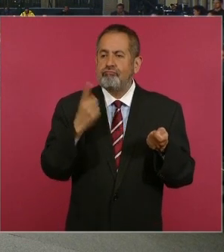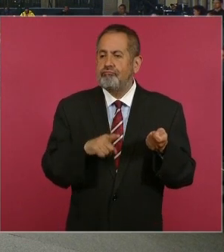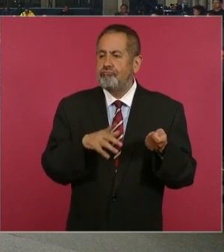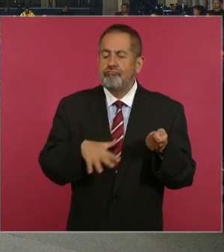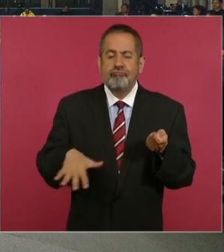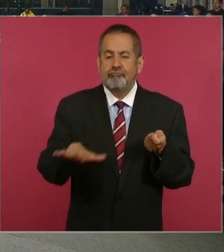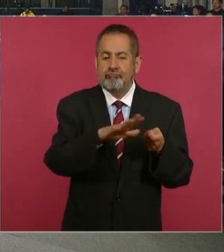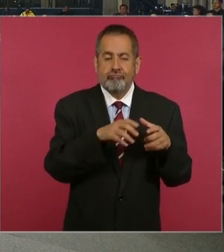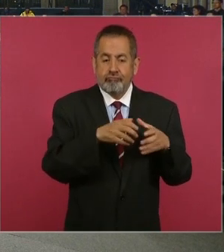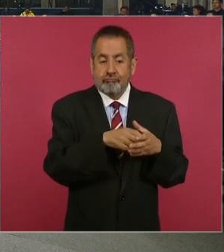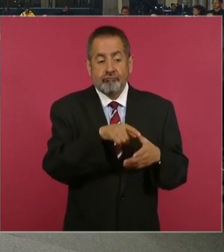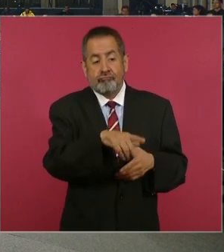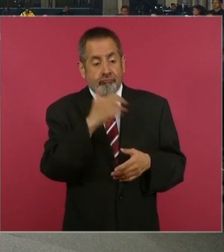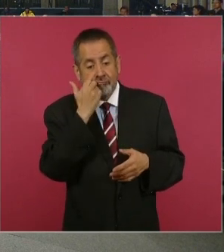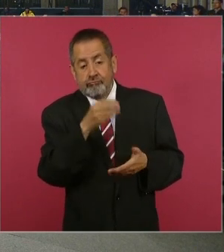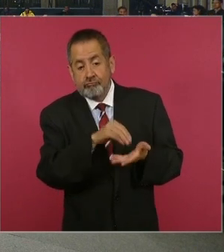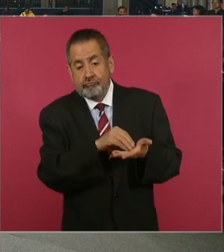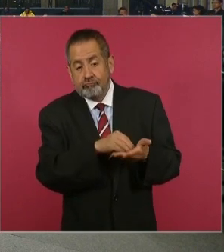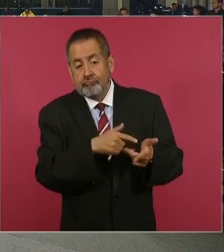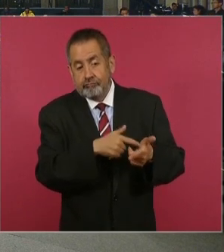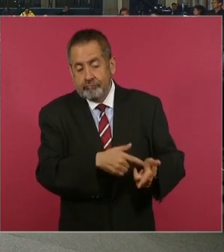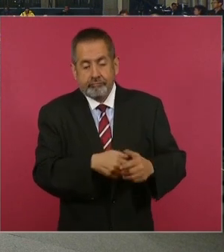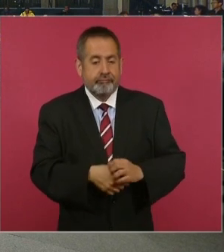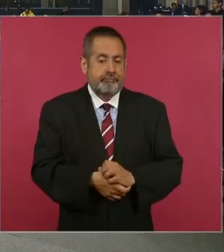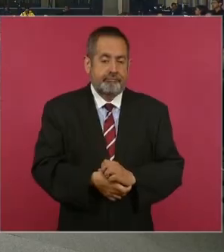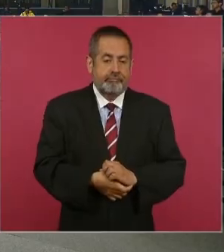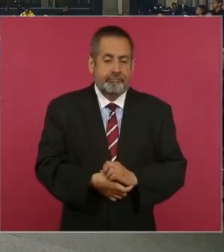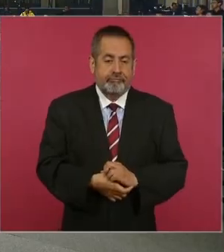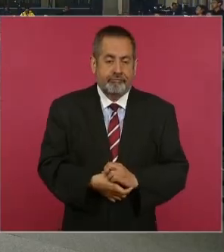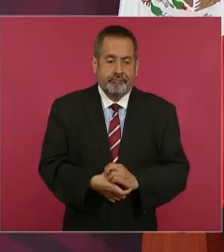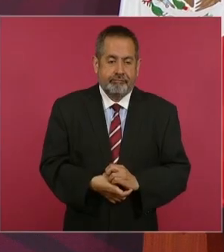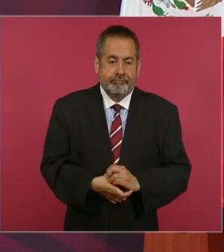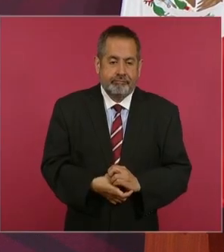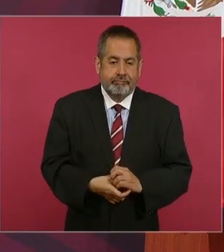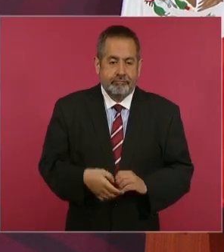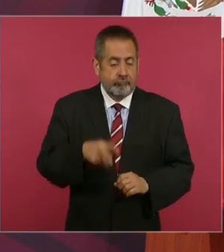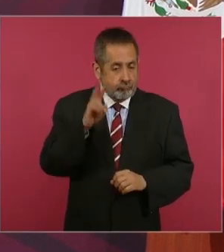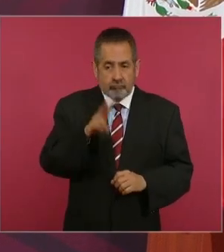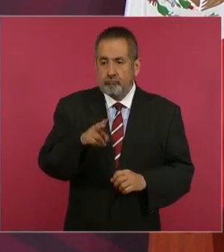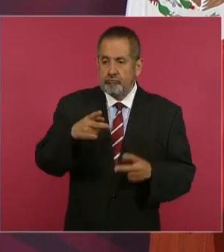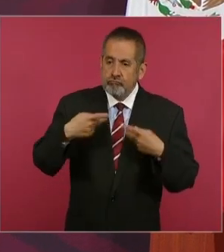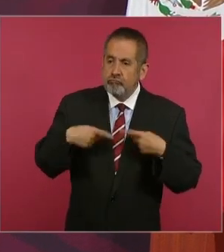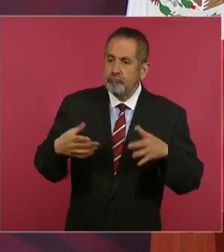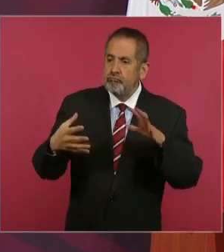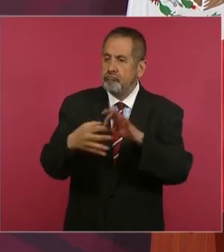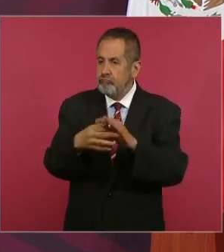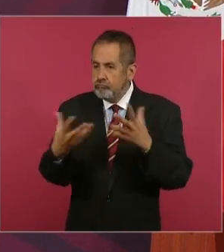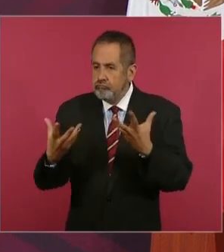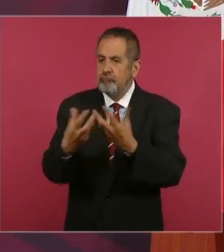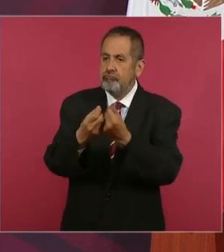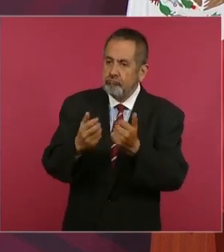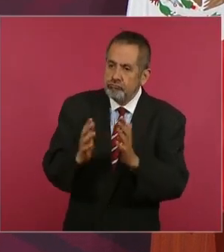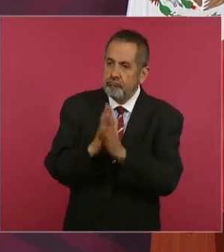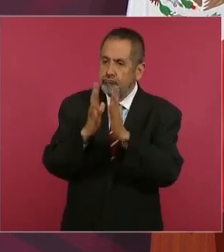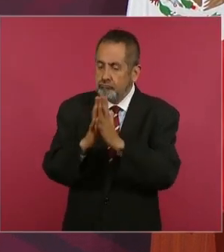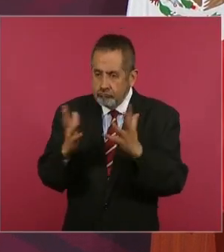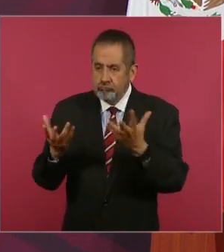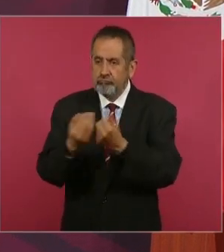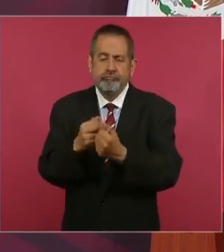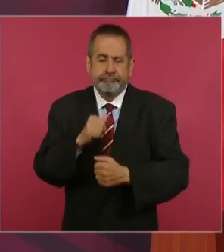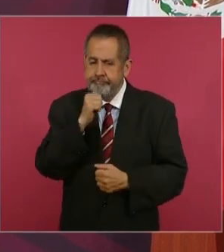oligárquico no es un gobierno del pueblo para el pueblo con el pueblo que eso es la